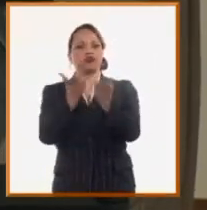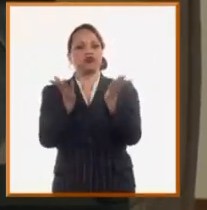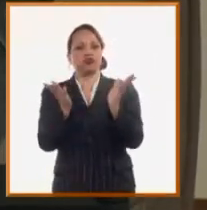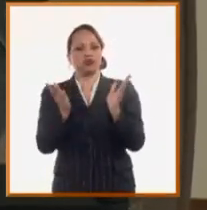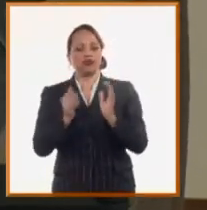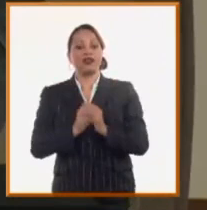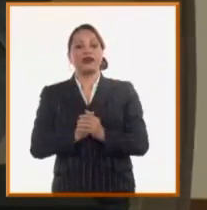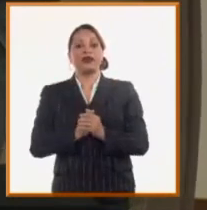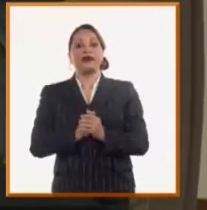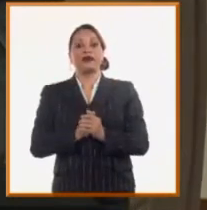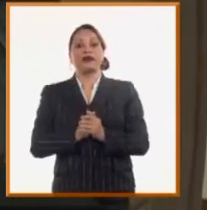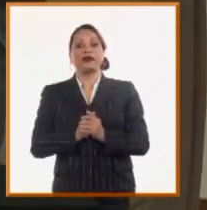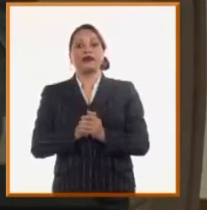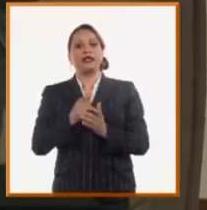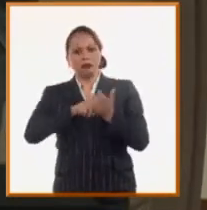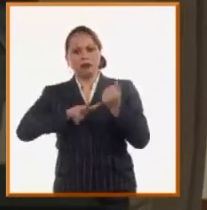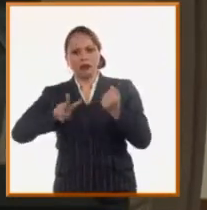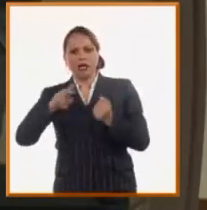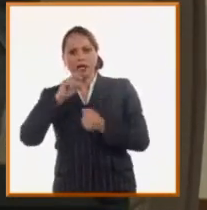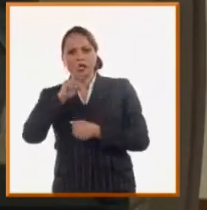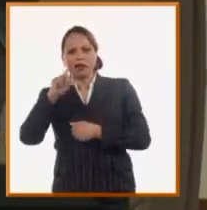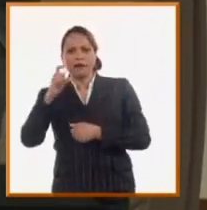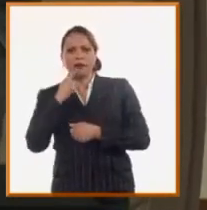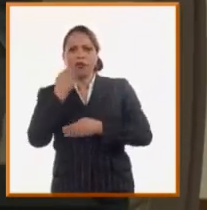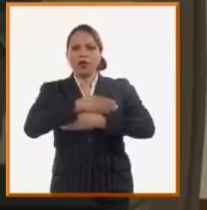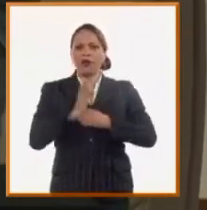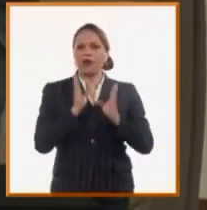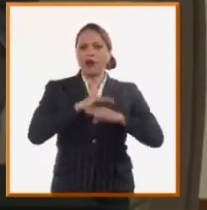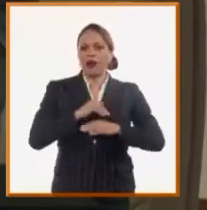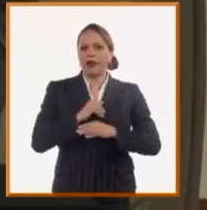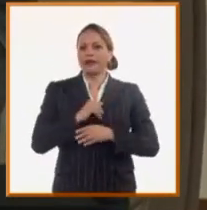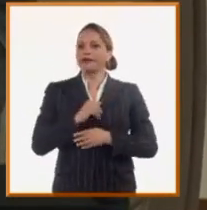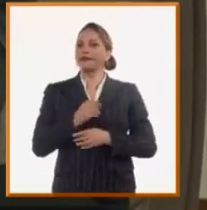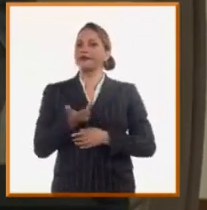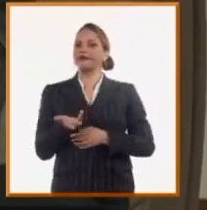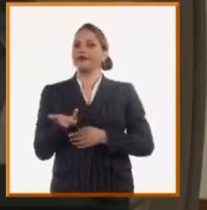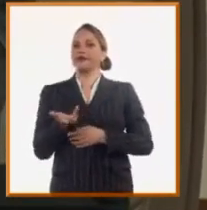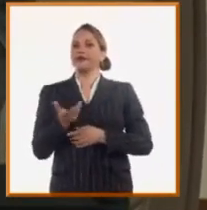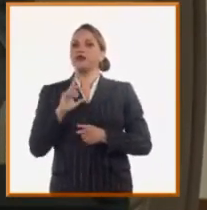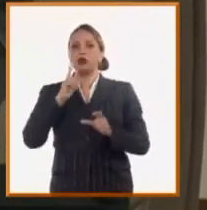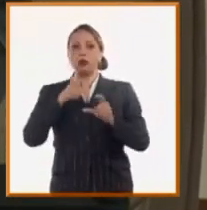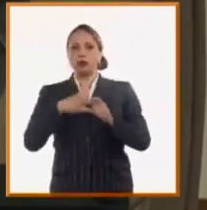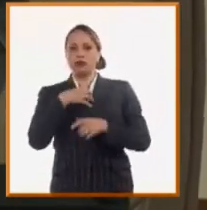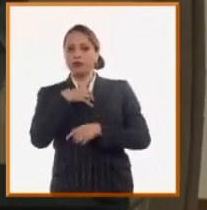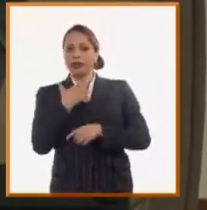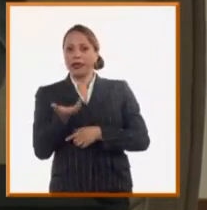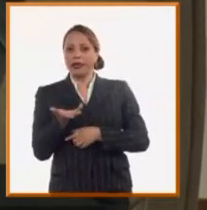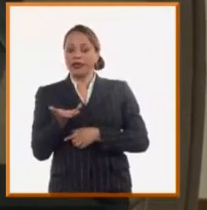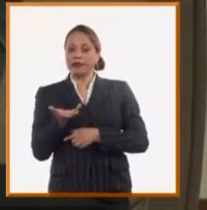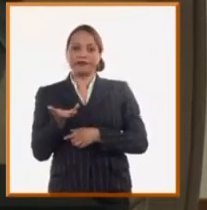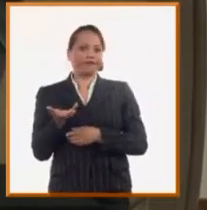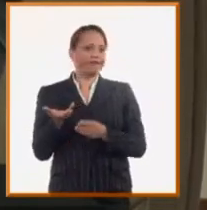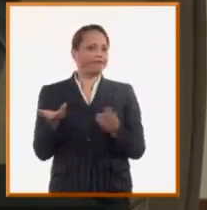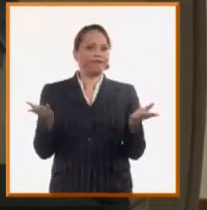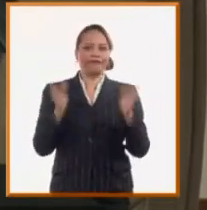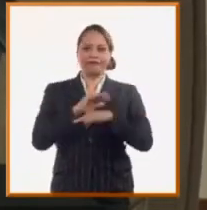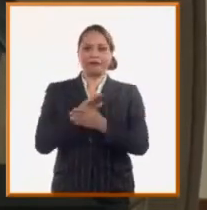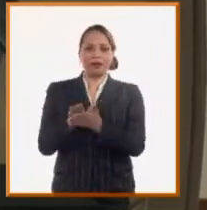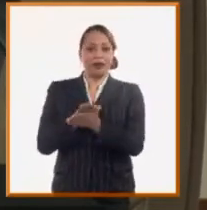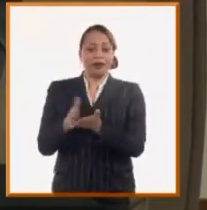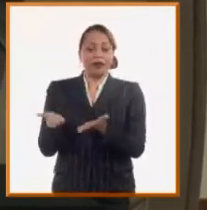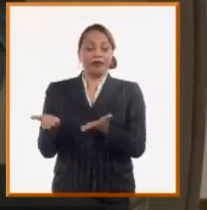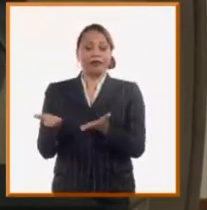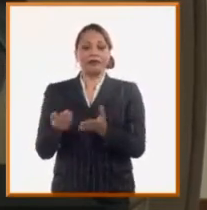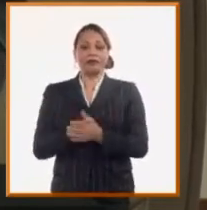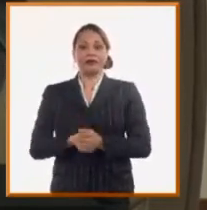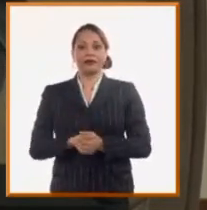En esa provincia no hay bloqueo. Esa provincia ha dispuesto de combustible para producirlo.